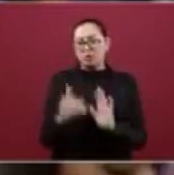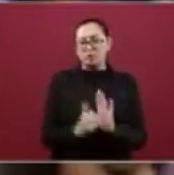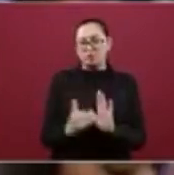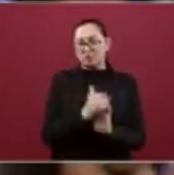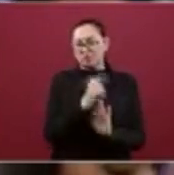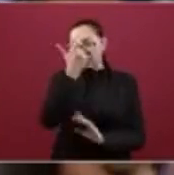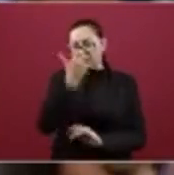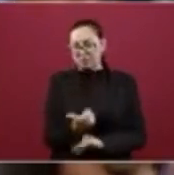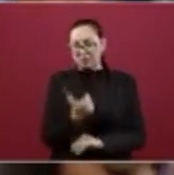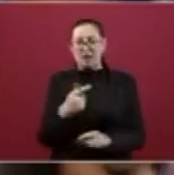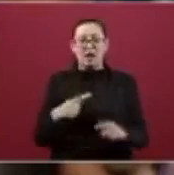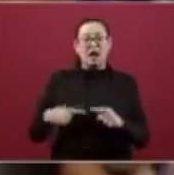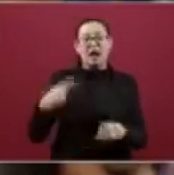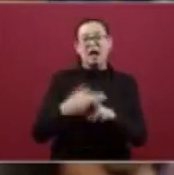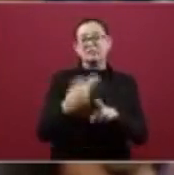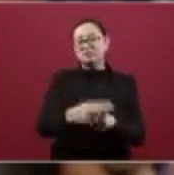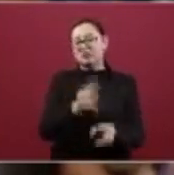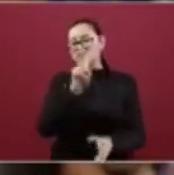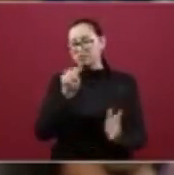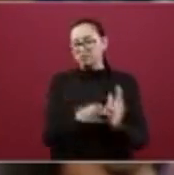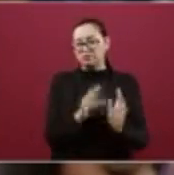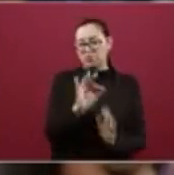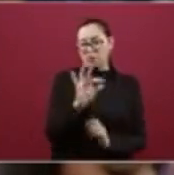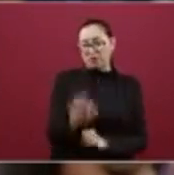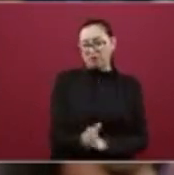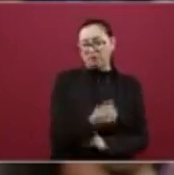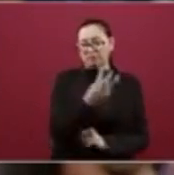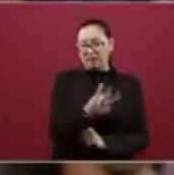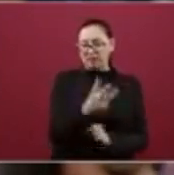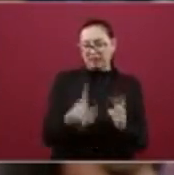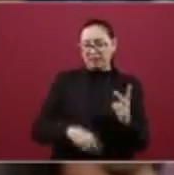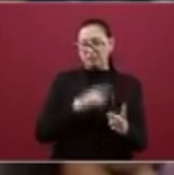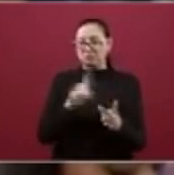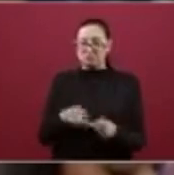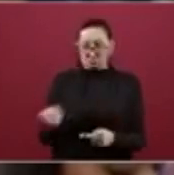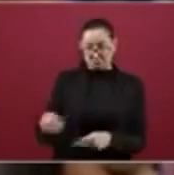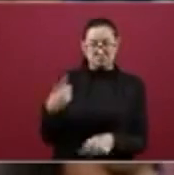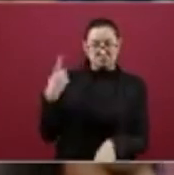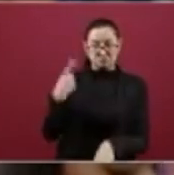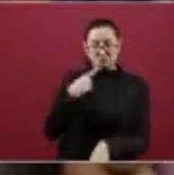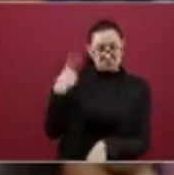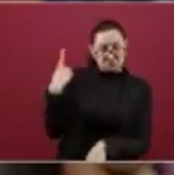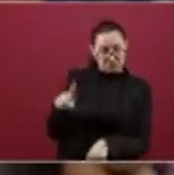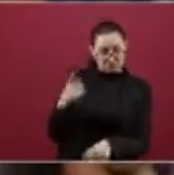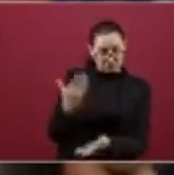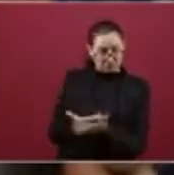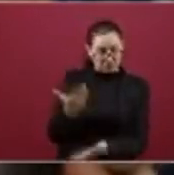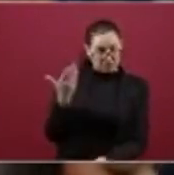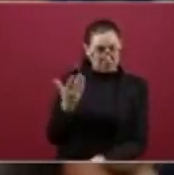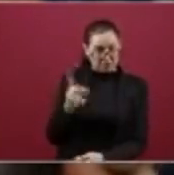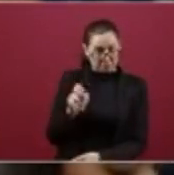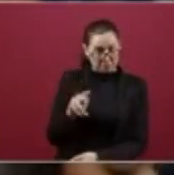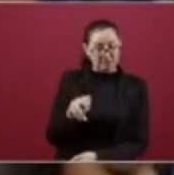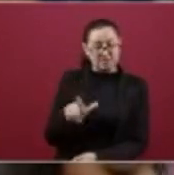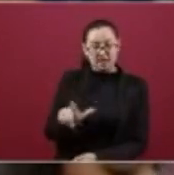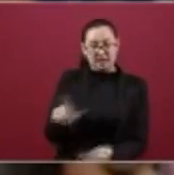de pesos hasta 2043, y si se proyecta fincarle responsabilidades penales. También nos gustaría saber cuál es el estatus de las